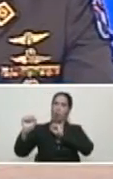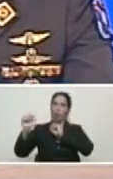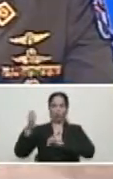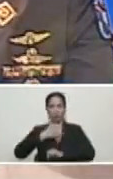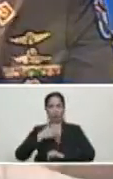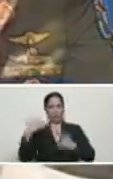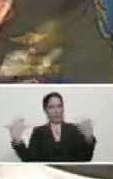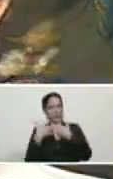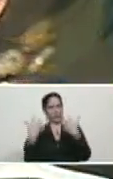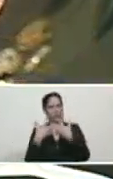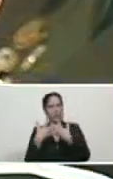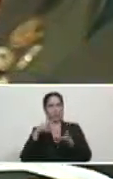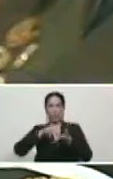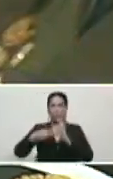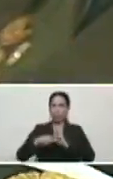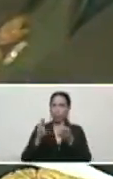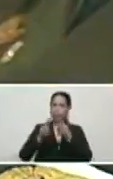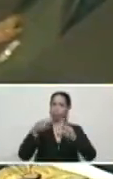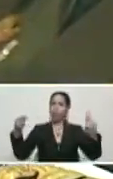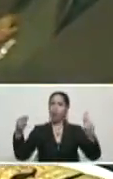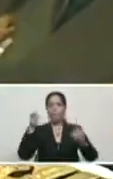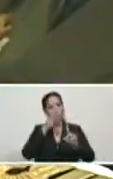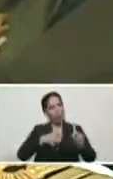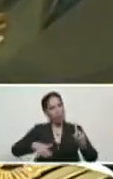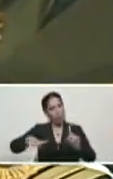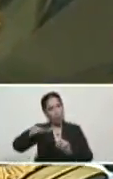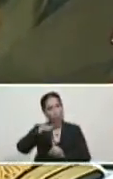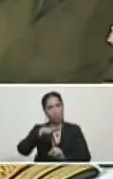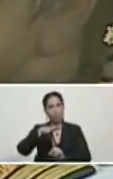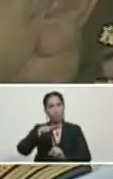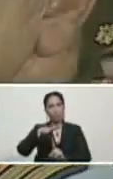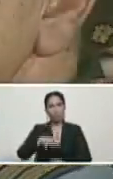guerra, somos paz, somos pueblo.